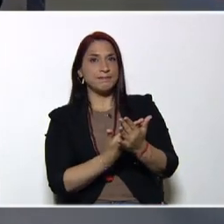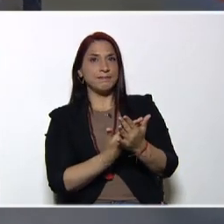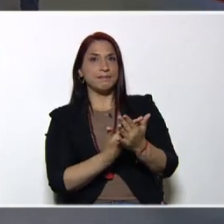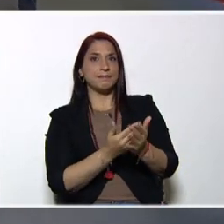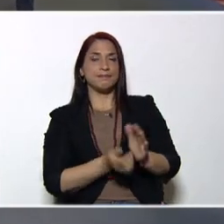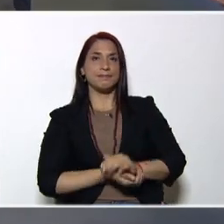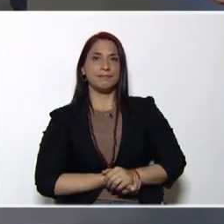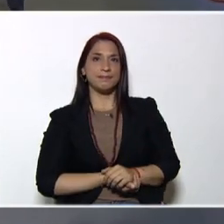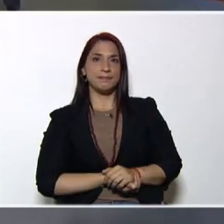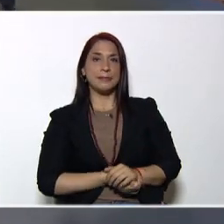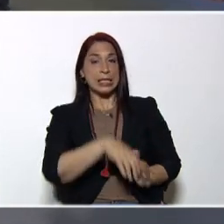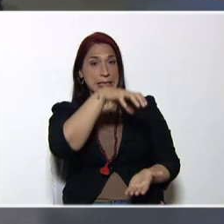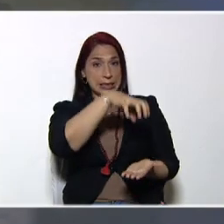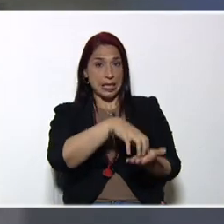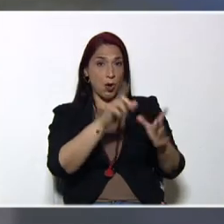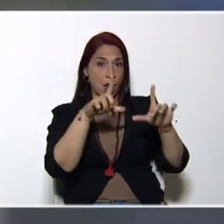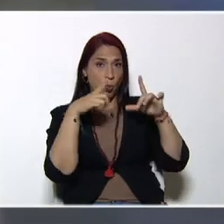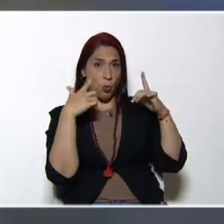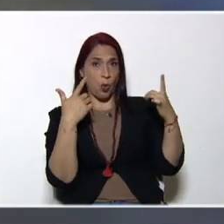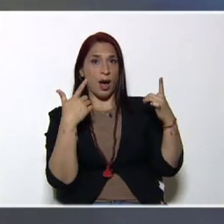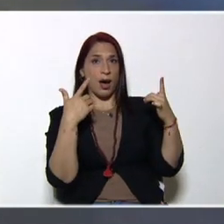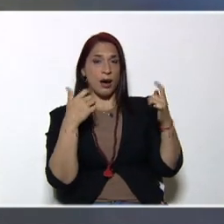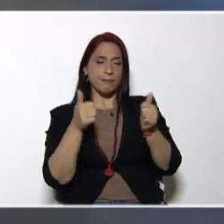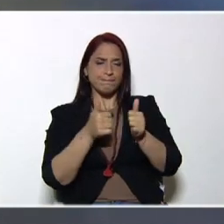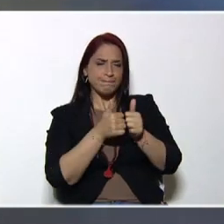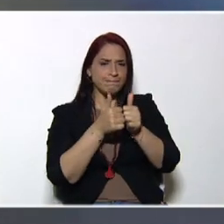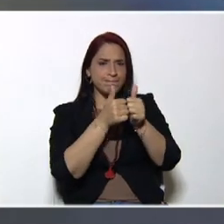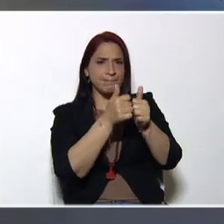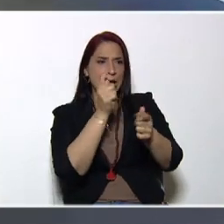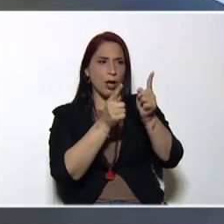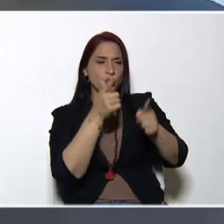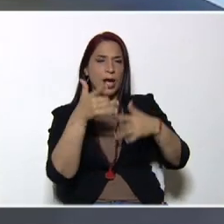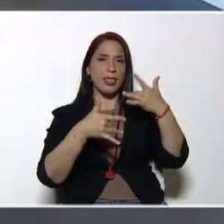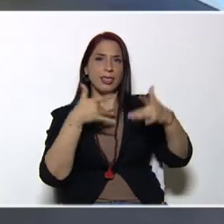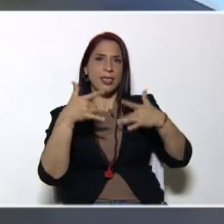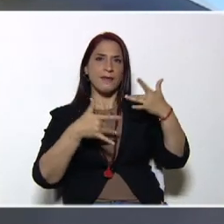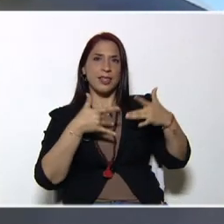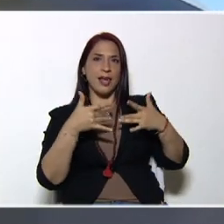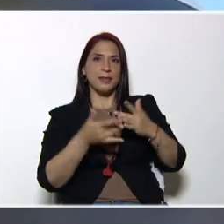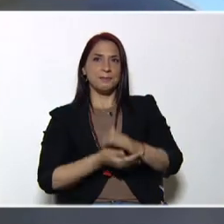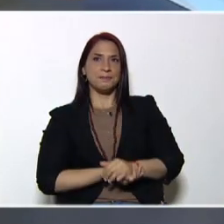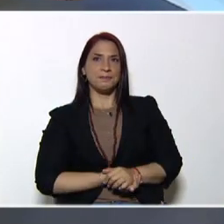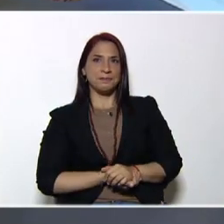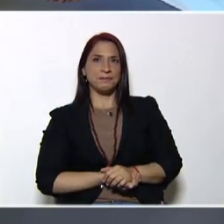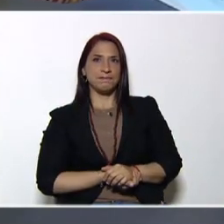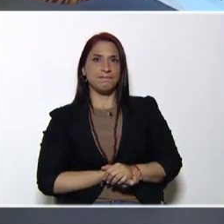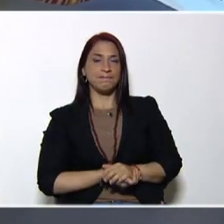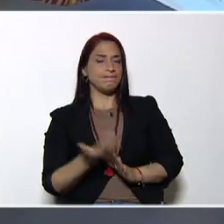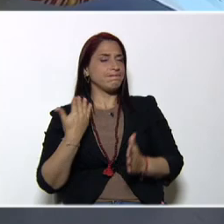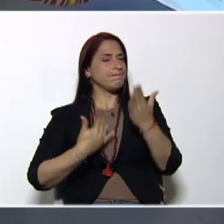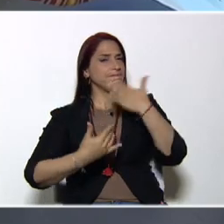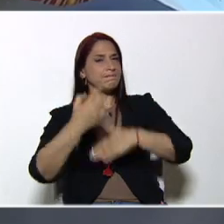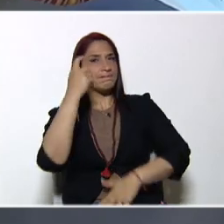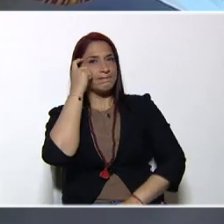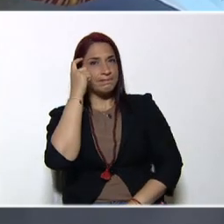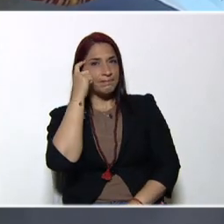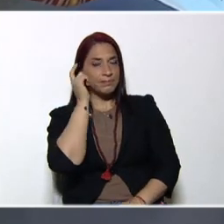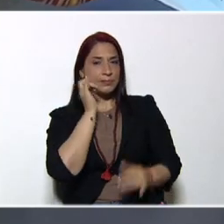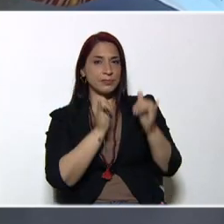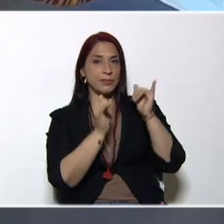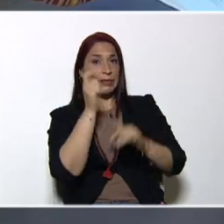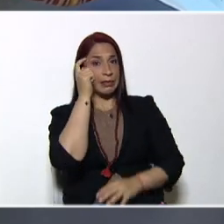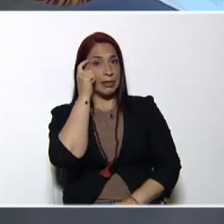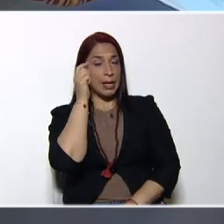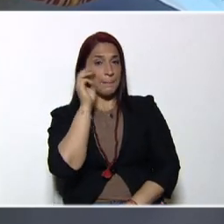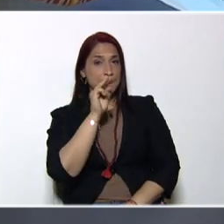unos estudiantes del Estado de La Guaira, quienes estuvieron conmigo en unas actividades. Y de verdad, bueno, hace días se celebró el Día